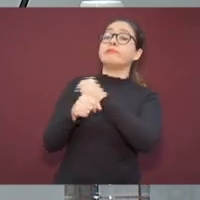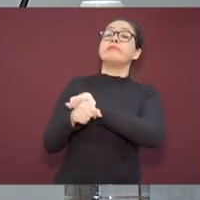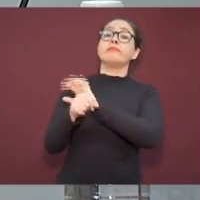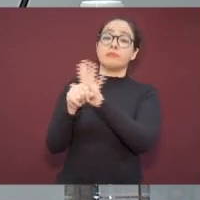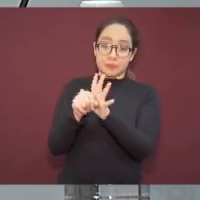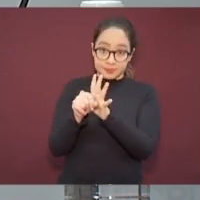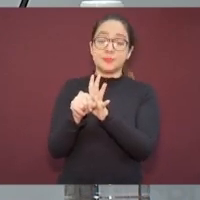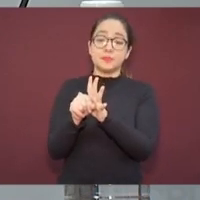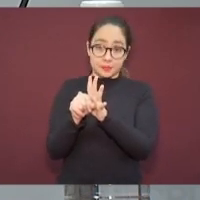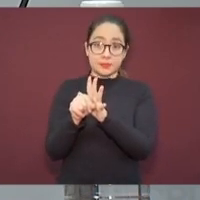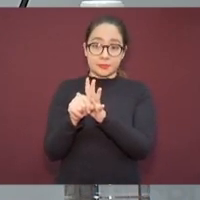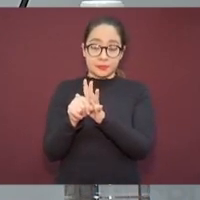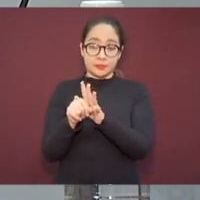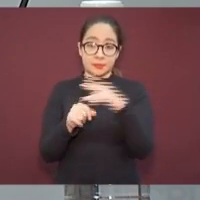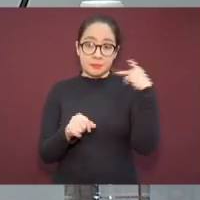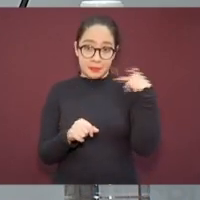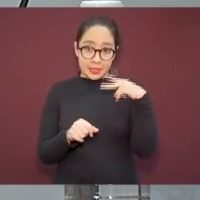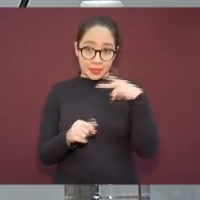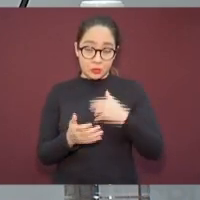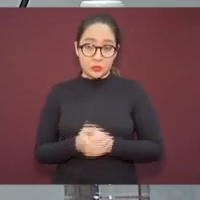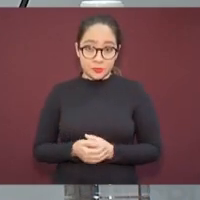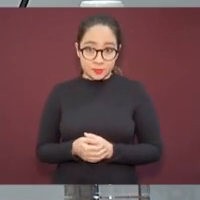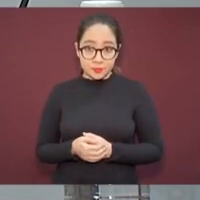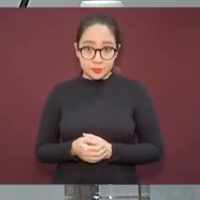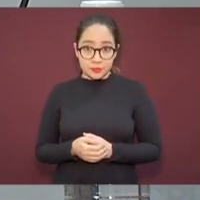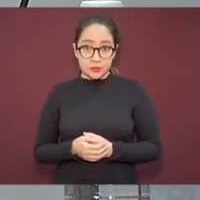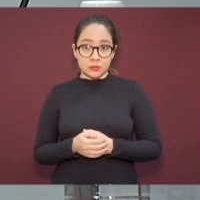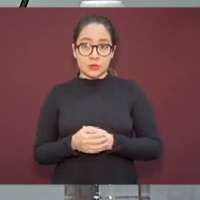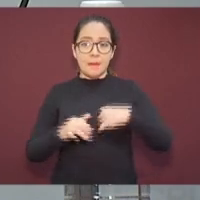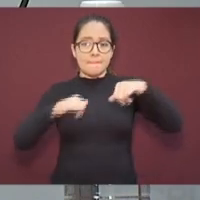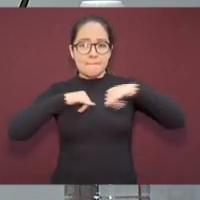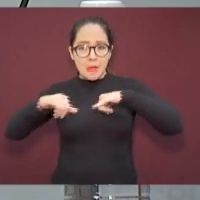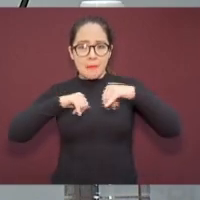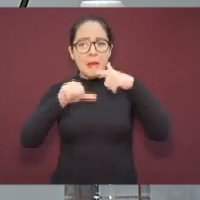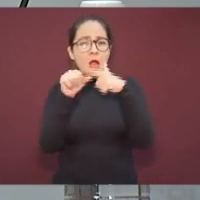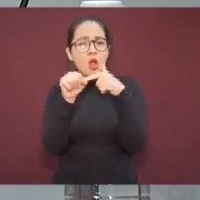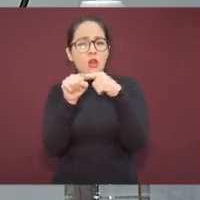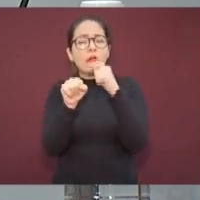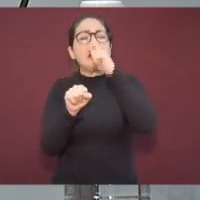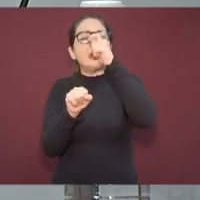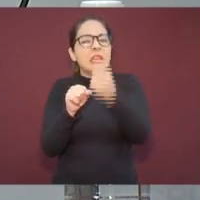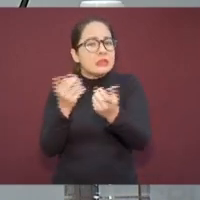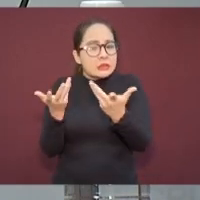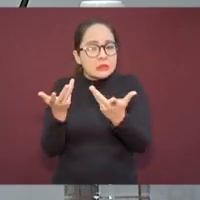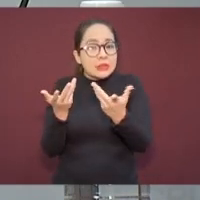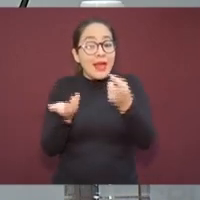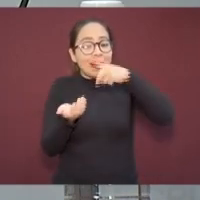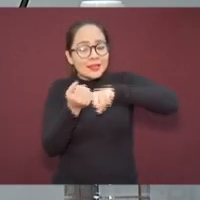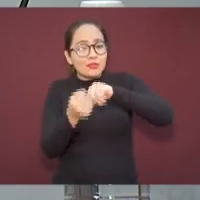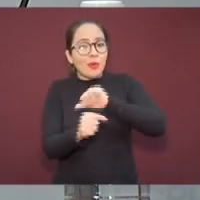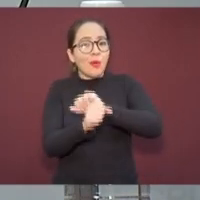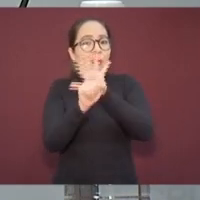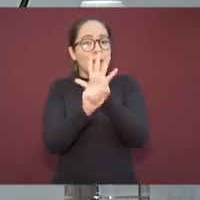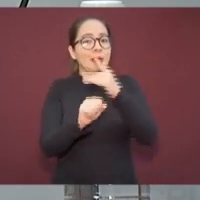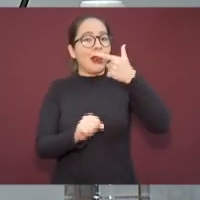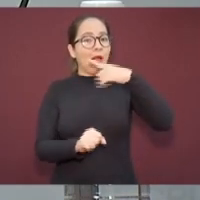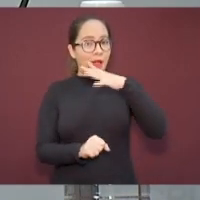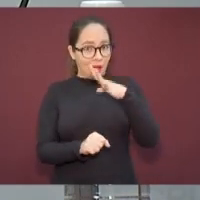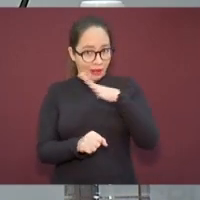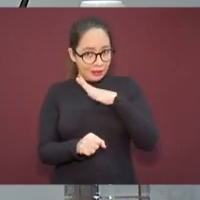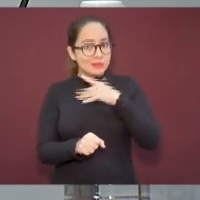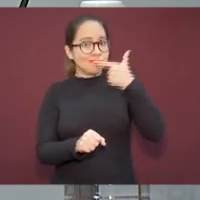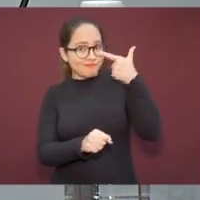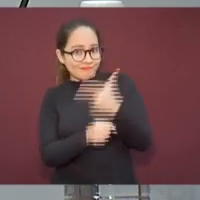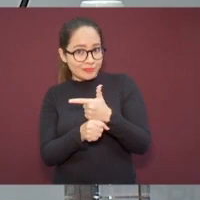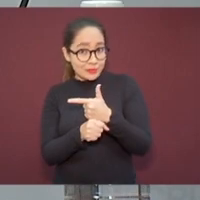-19 en la entidad. Los colores en el mapa representan la presencia de casos positivos. Así, entre